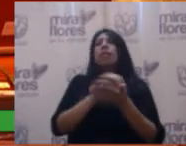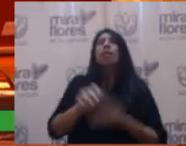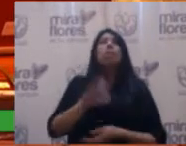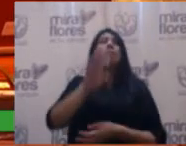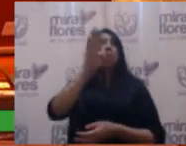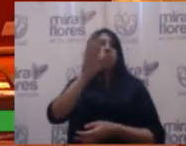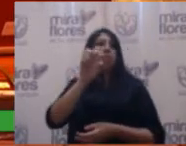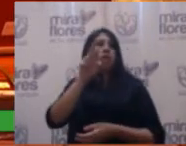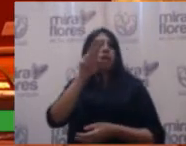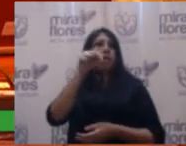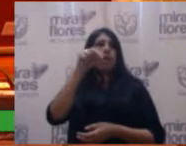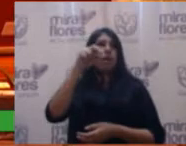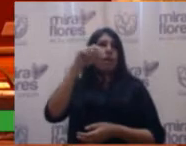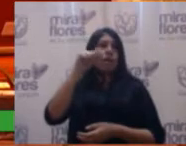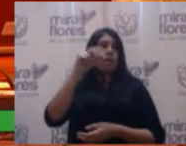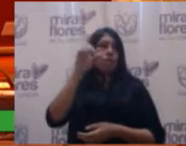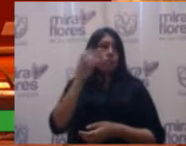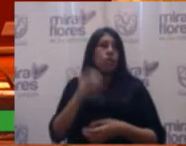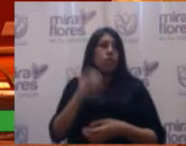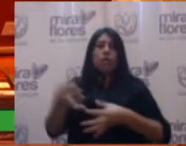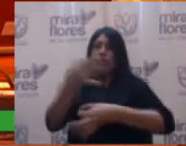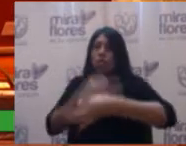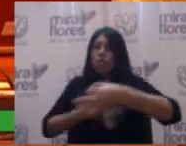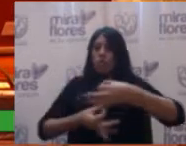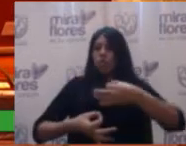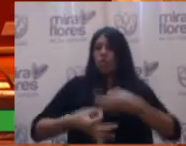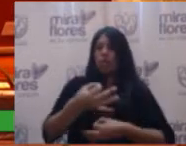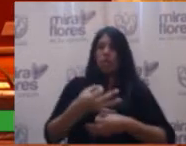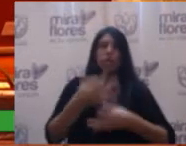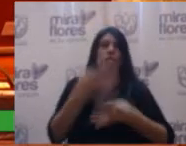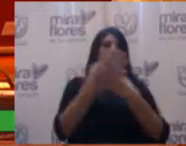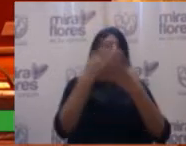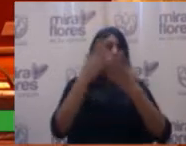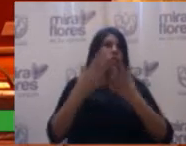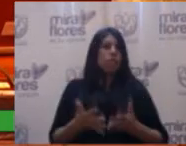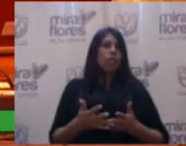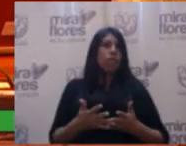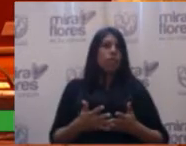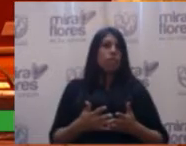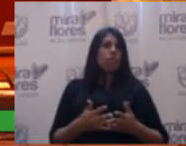de un intercambio de prisioneros, contrae matrimonio. 5 meses después